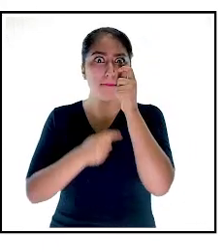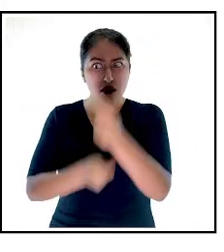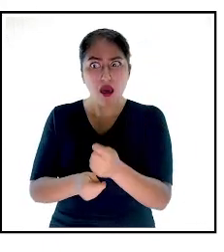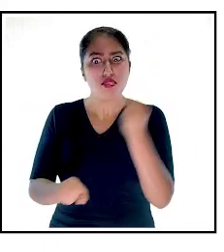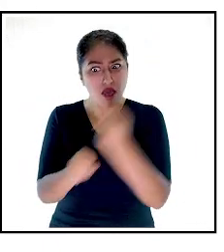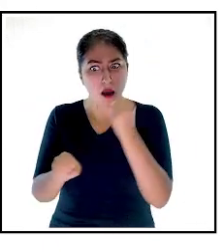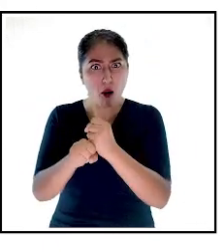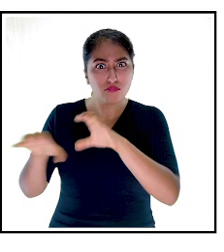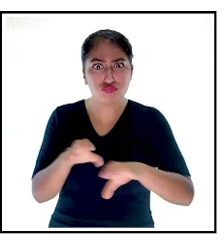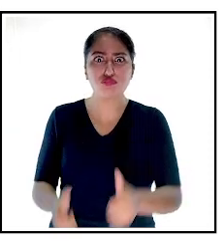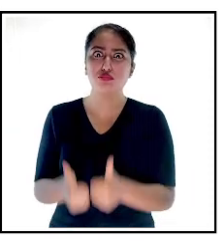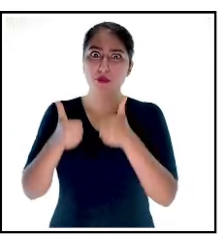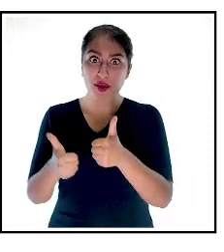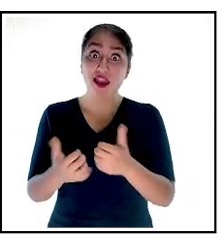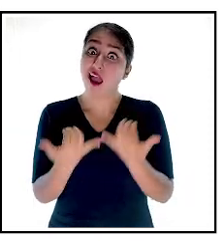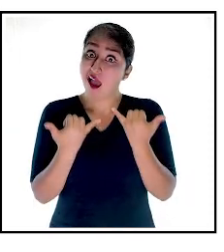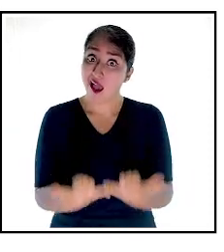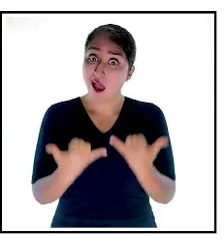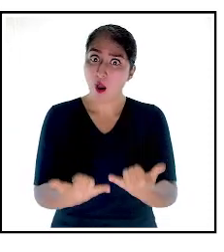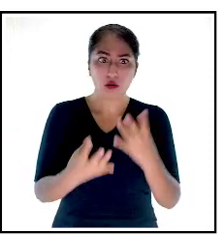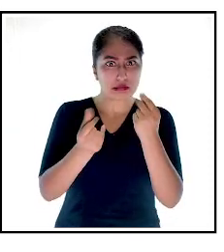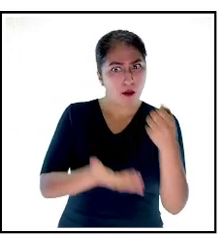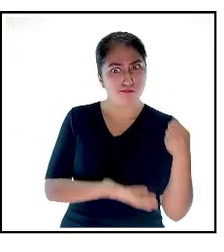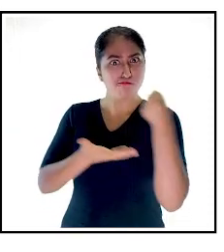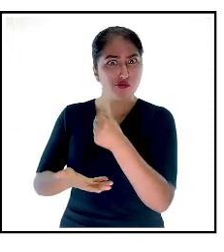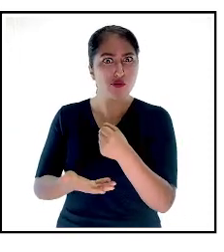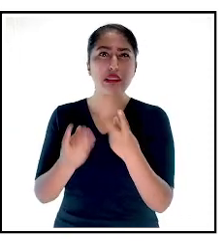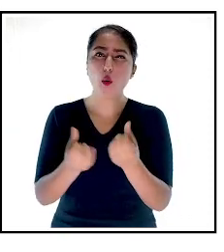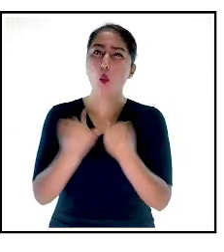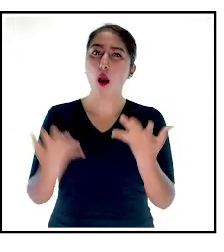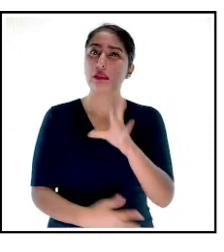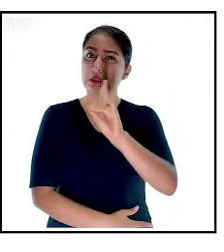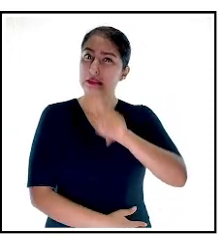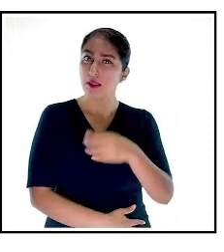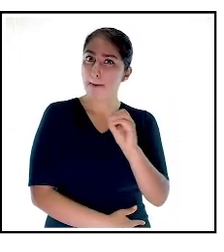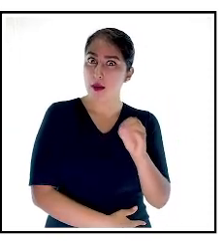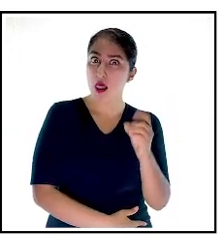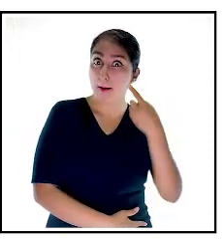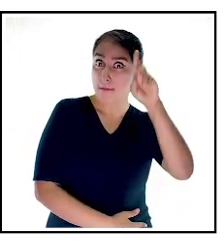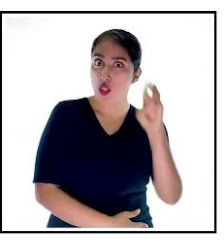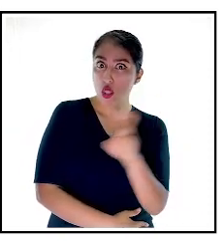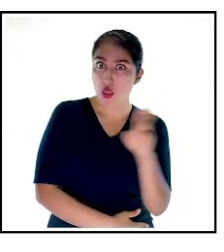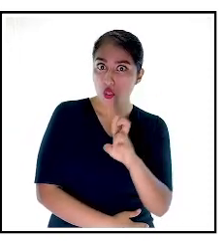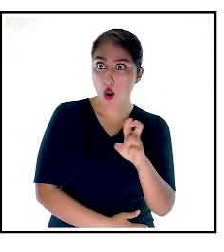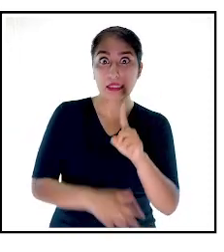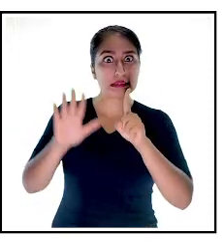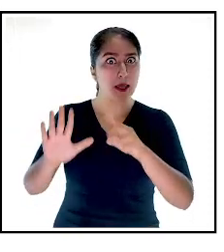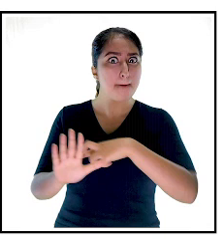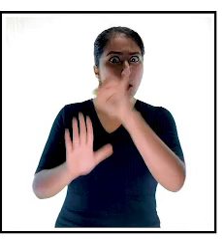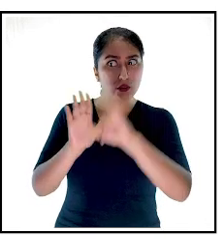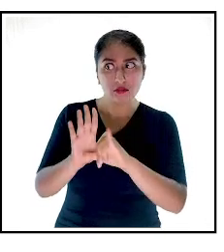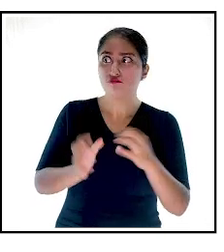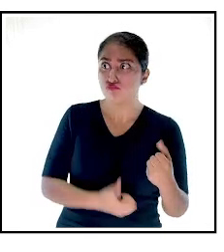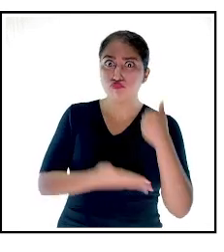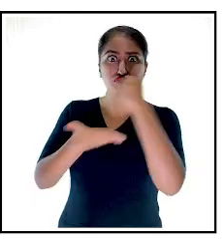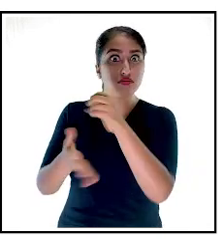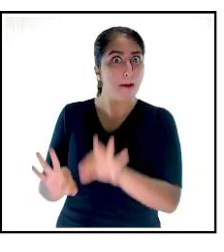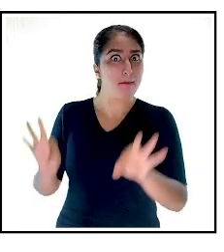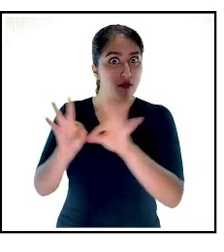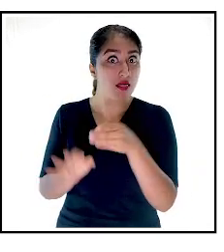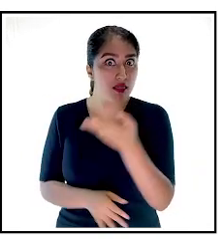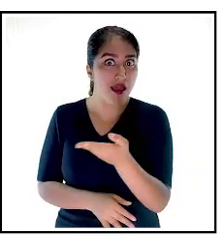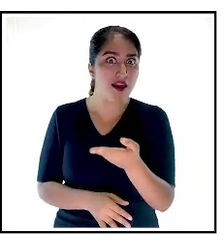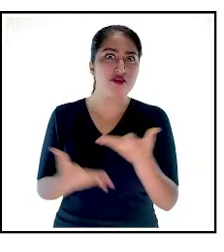actividad minera. Actualmente hay inversiones por casi 7 mil millones de dólares en 6 proyectos importantes,